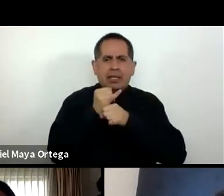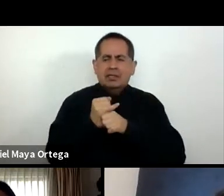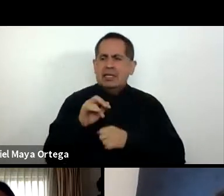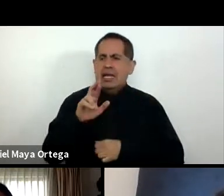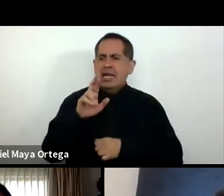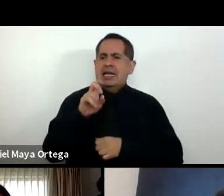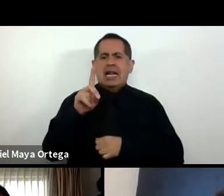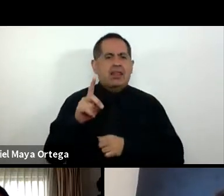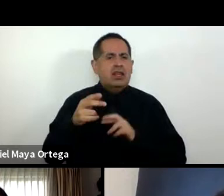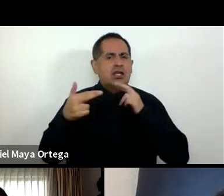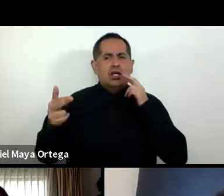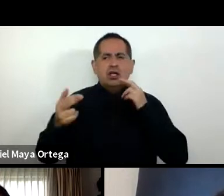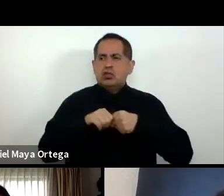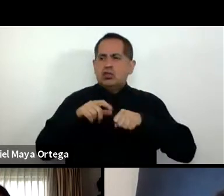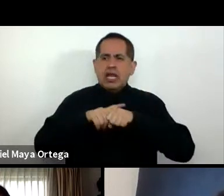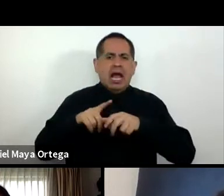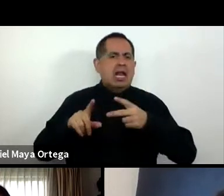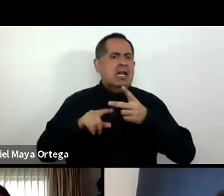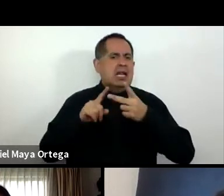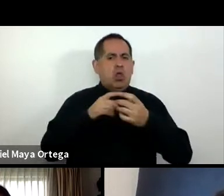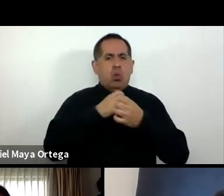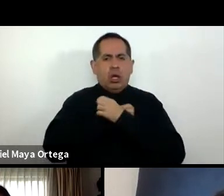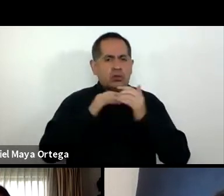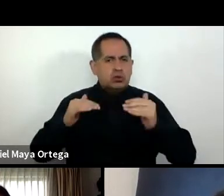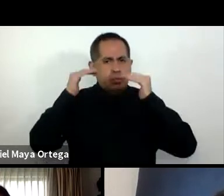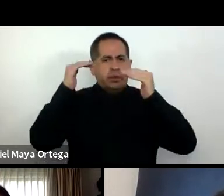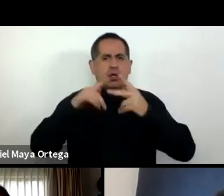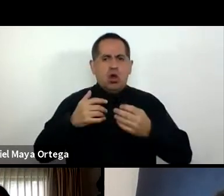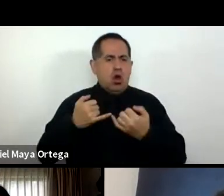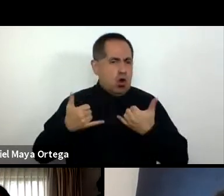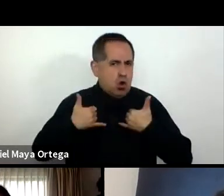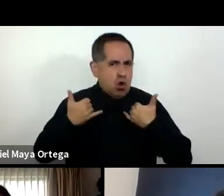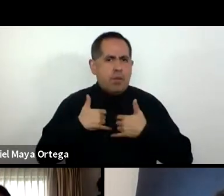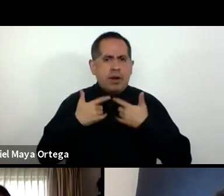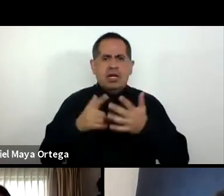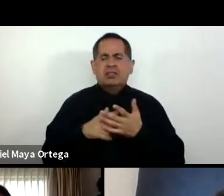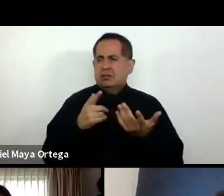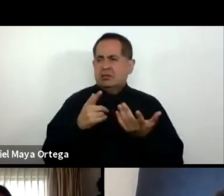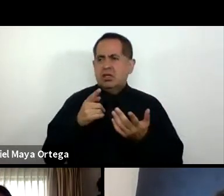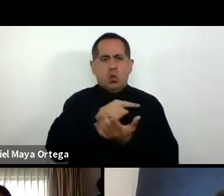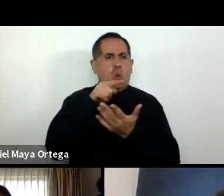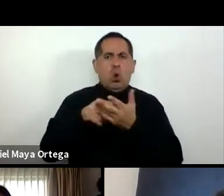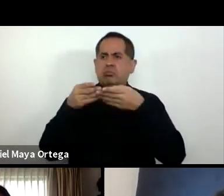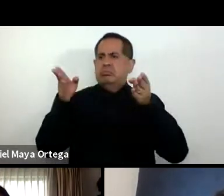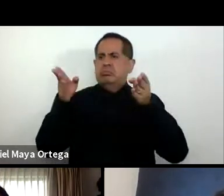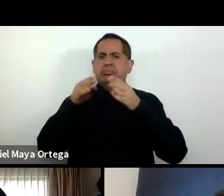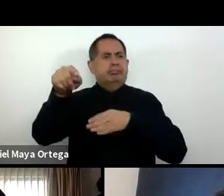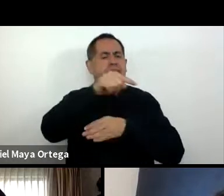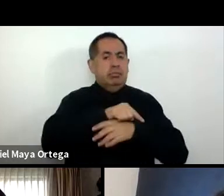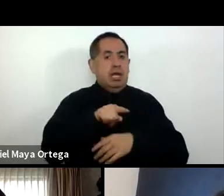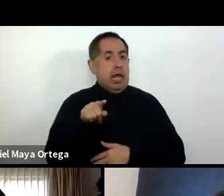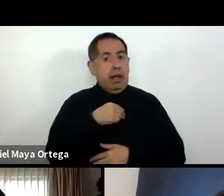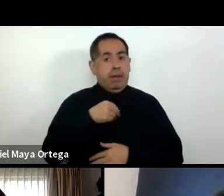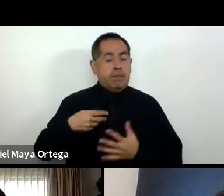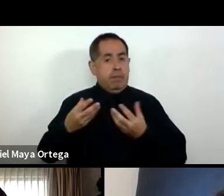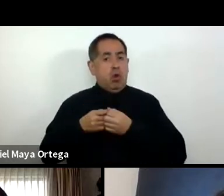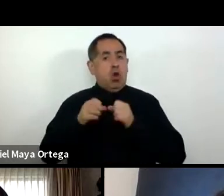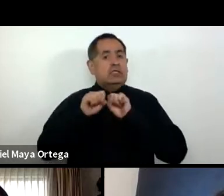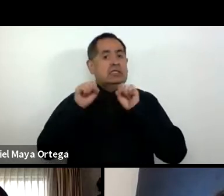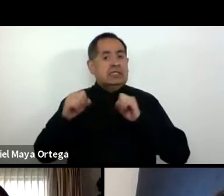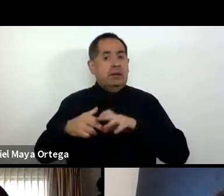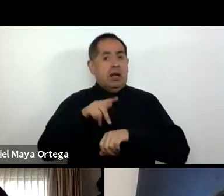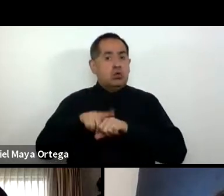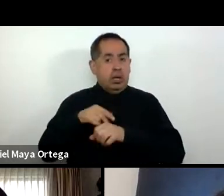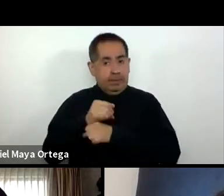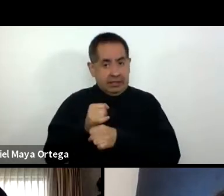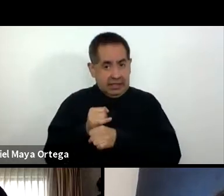sociales, educación superior, jóvenes, desarrollo social y espacio urbano. Ha sido miembro del Sistema Nacional de